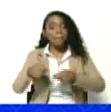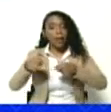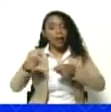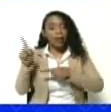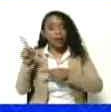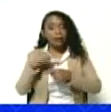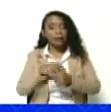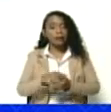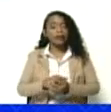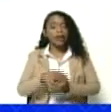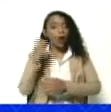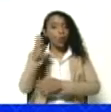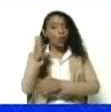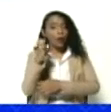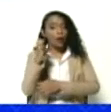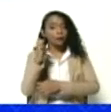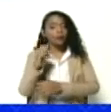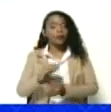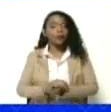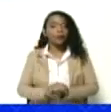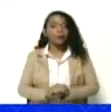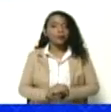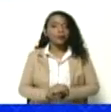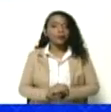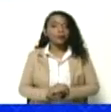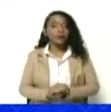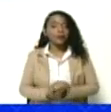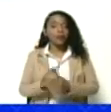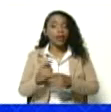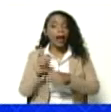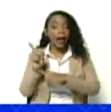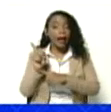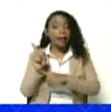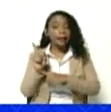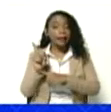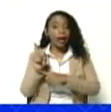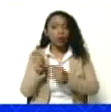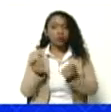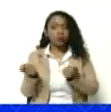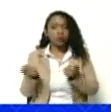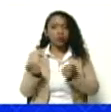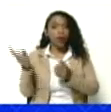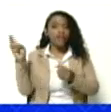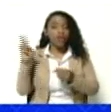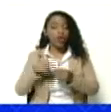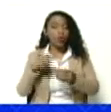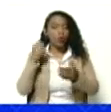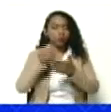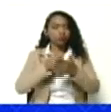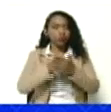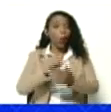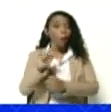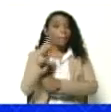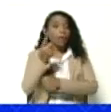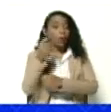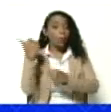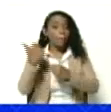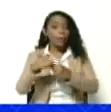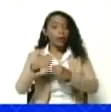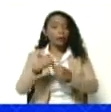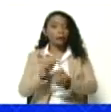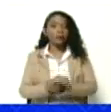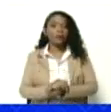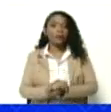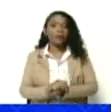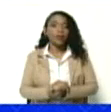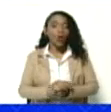monarquías europeas a invadirnos. Contra esa dominación violenta lucharon los primeros maracaiberos,